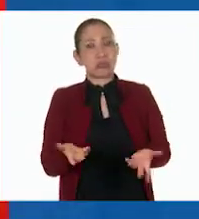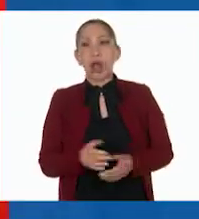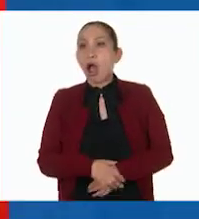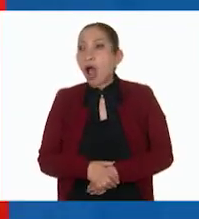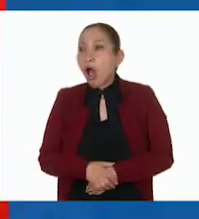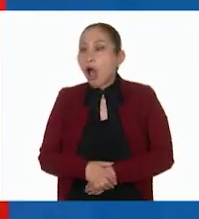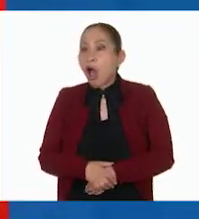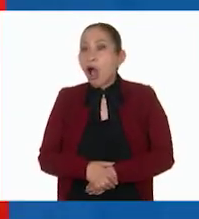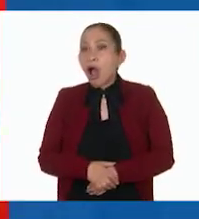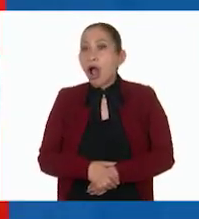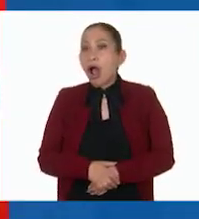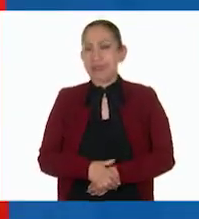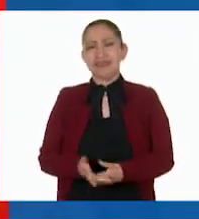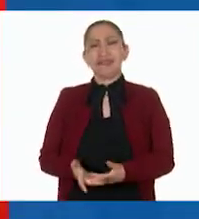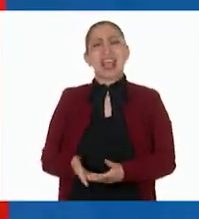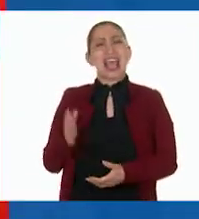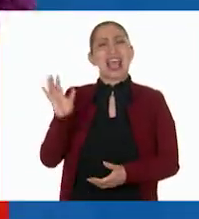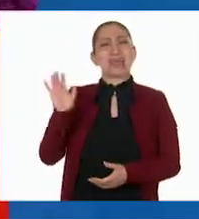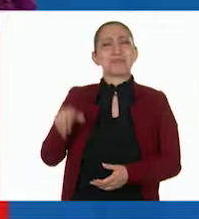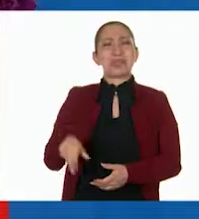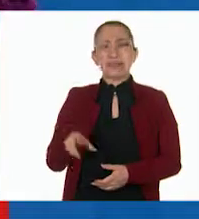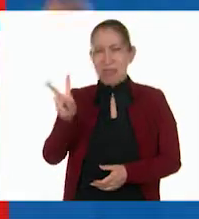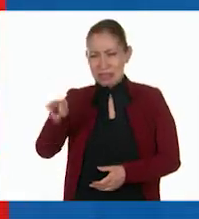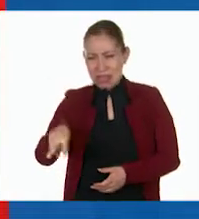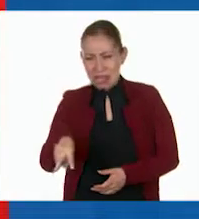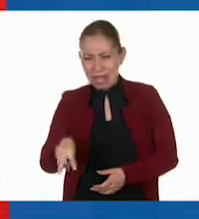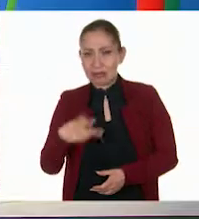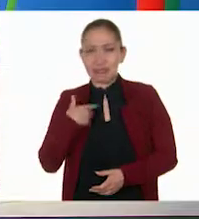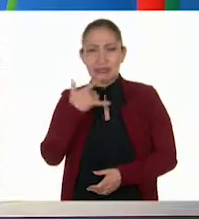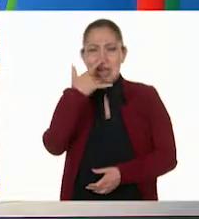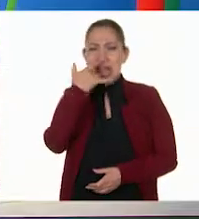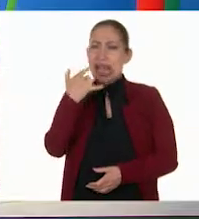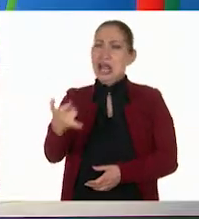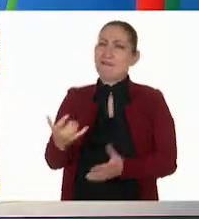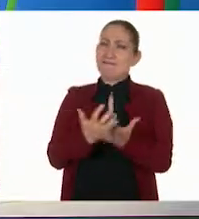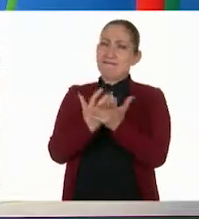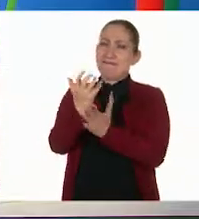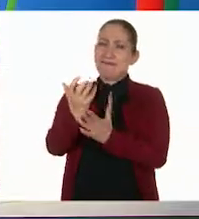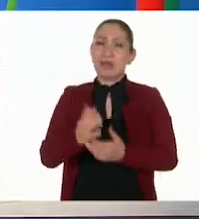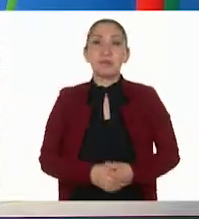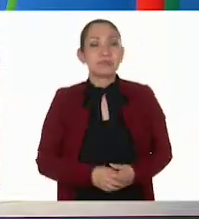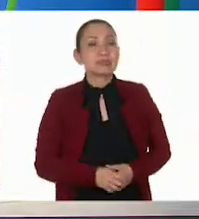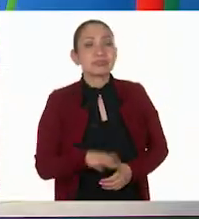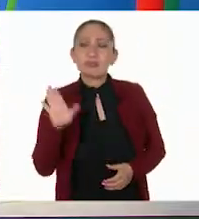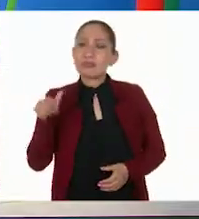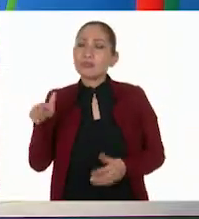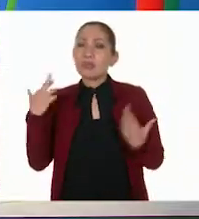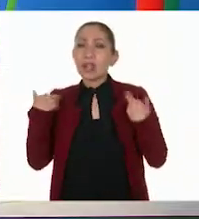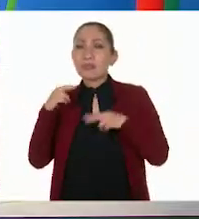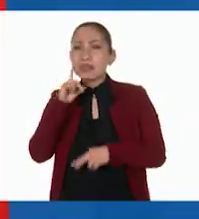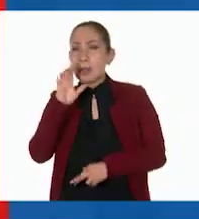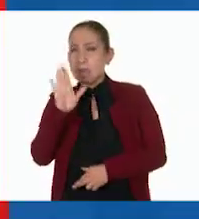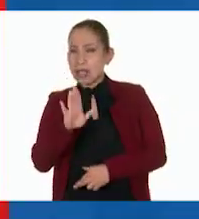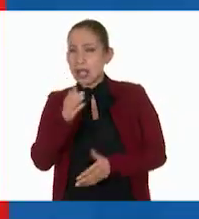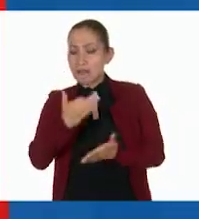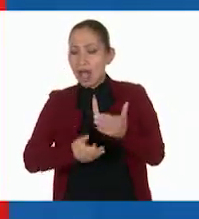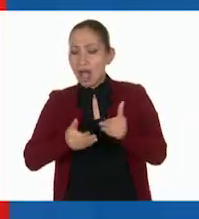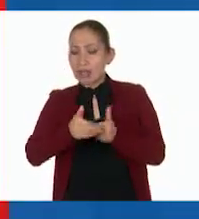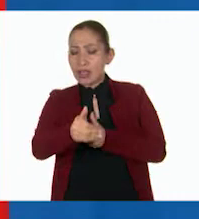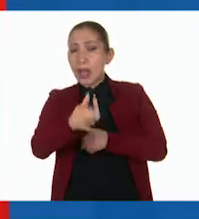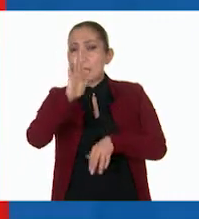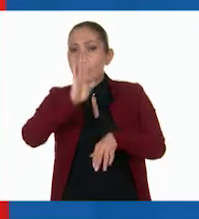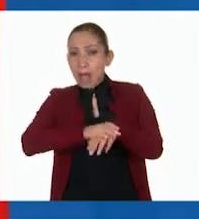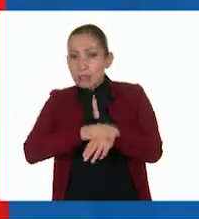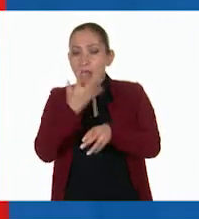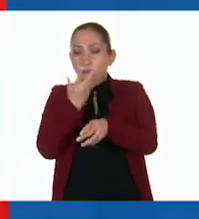No, eso también es, eso se pasa así de súper sospechoso. Oye, maestra, pues parece que aún falta mucho para